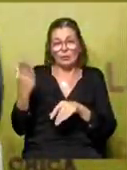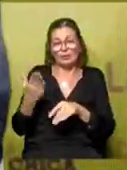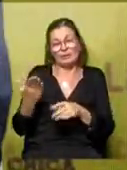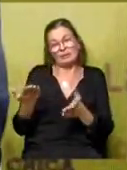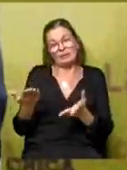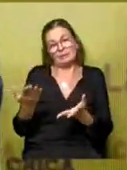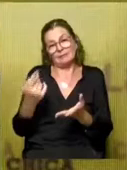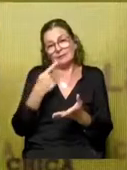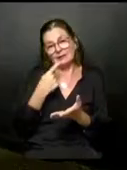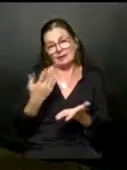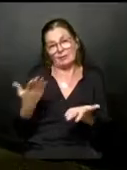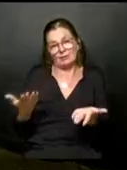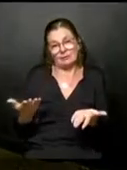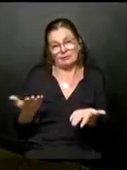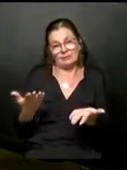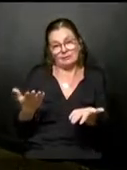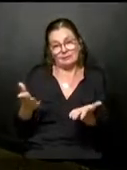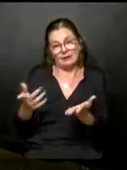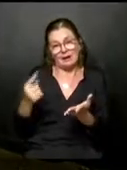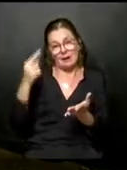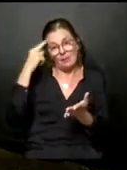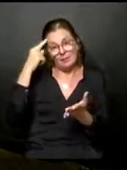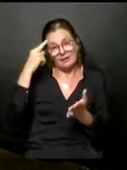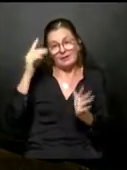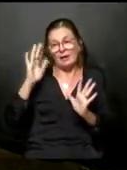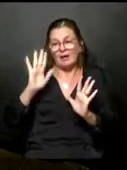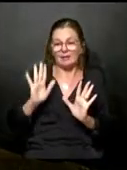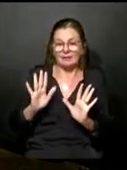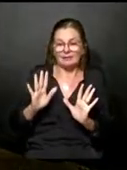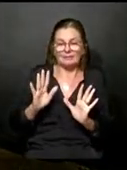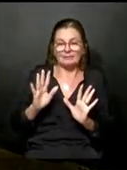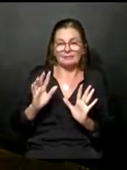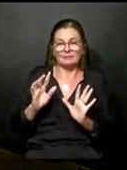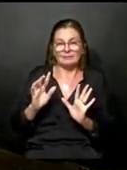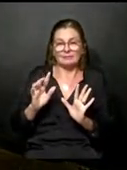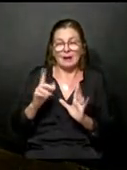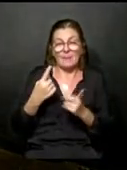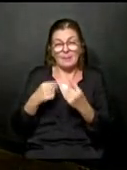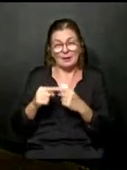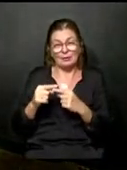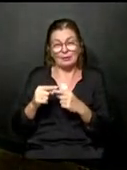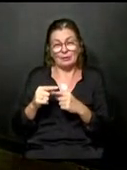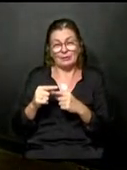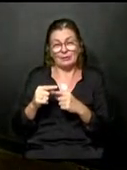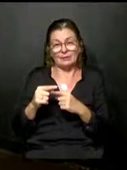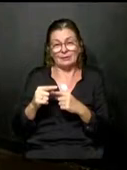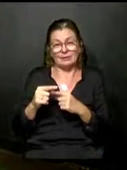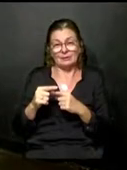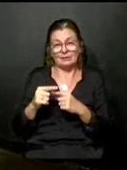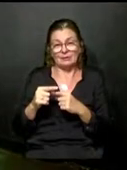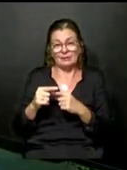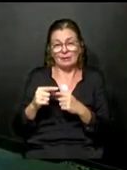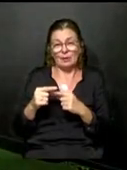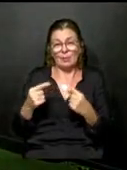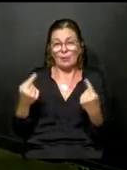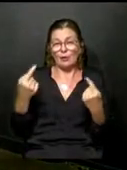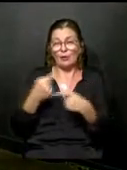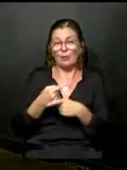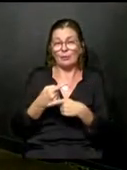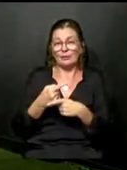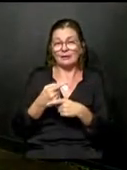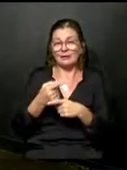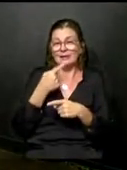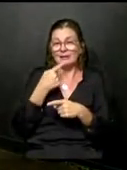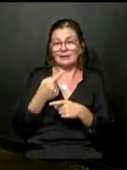en el beneficio, ¿no? Claro. Capaz que ahí lo pensás un poquito. Exactamente, porque sí, bueno, si hay un perjuicio, pero en realidad el contrafactual, diríamos los economistas, claro,